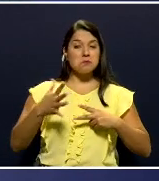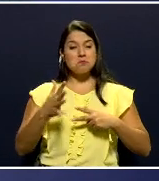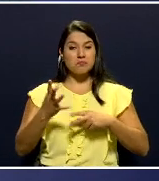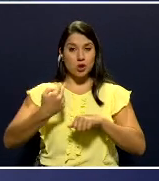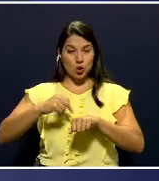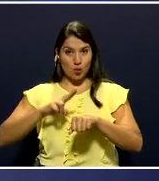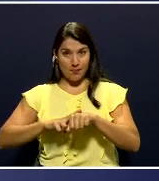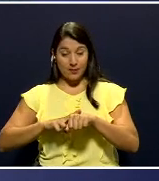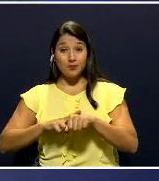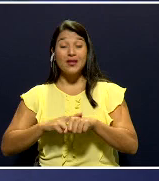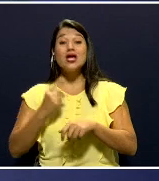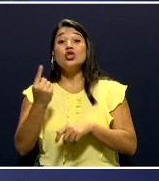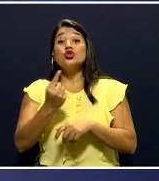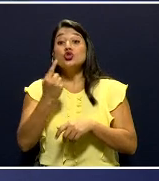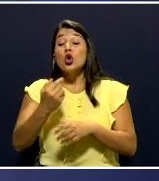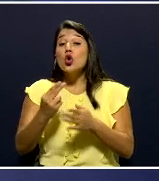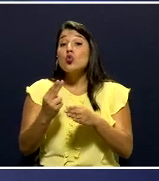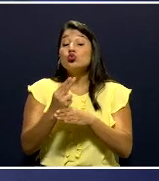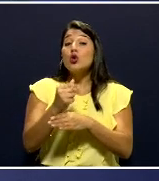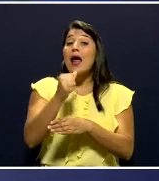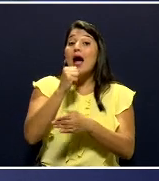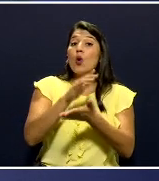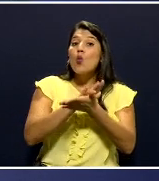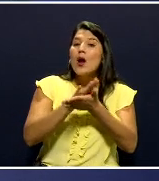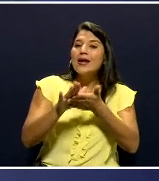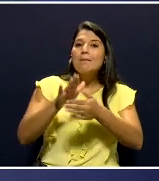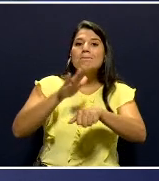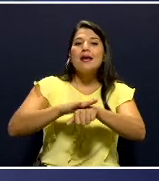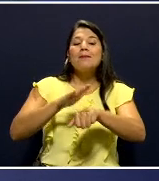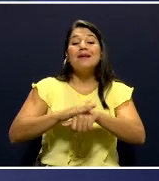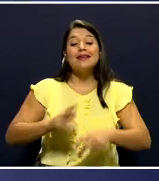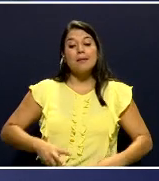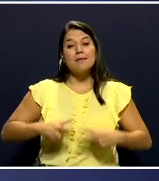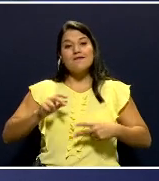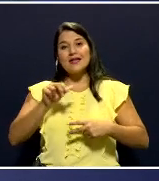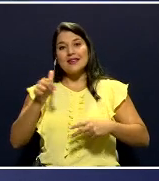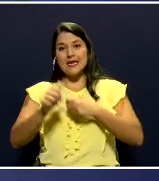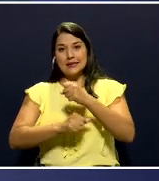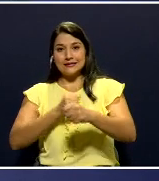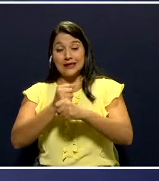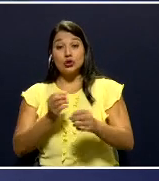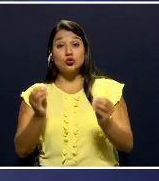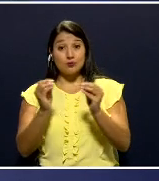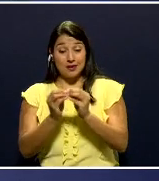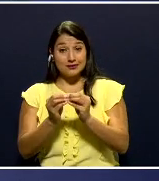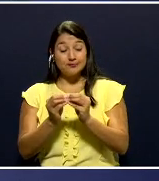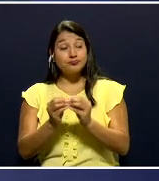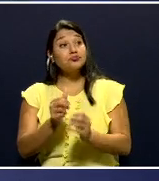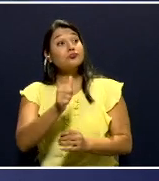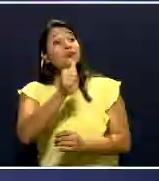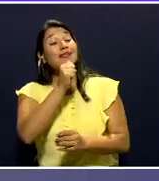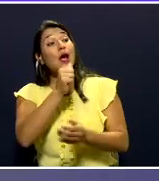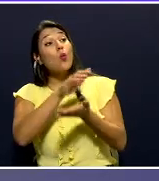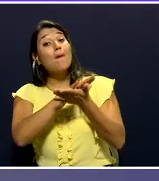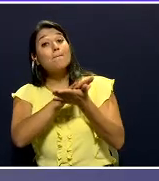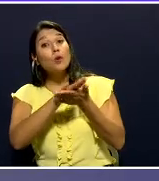potable incrementa en 10 años la expectativa de vida de las personas. Agua